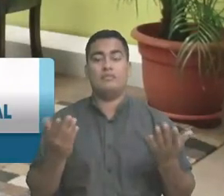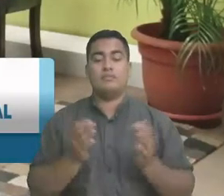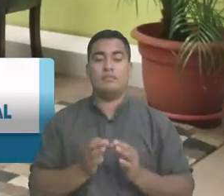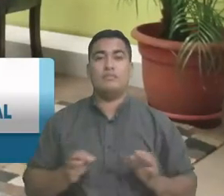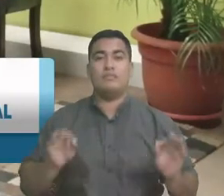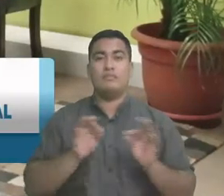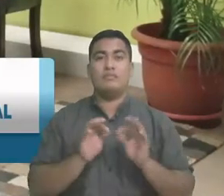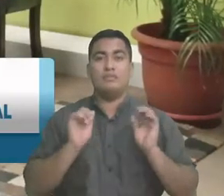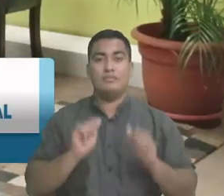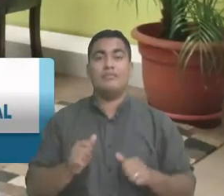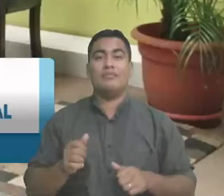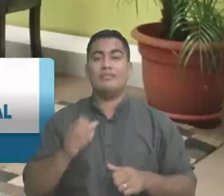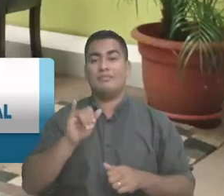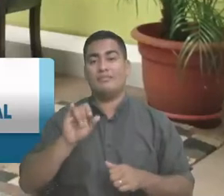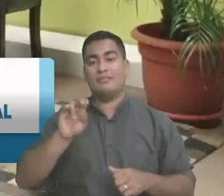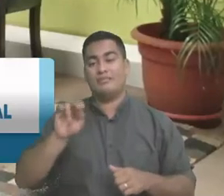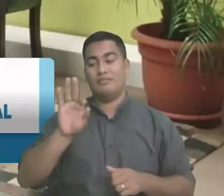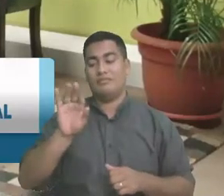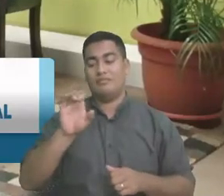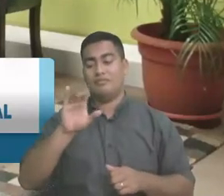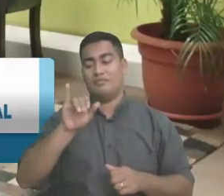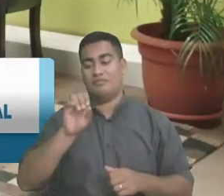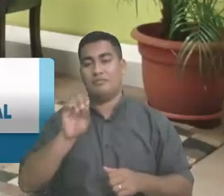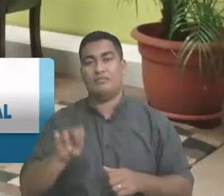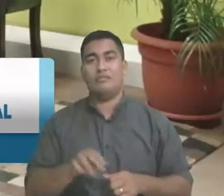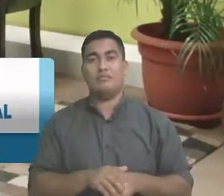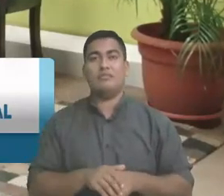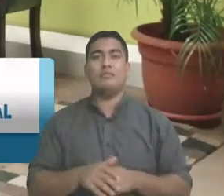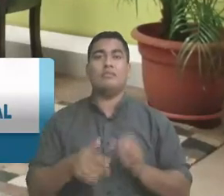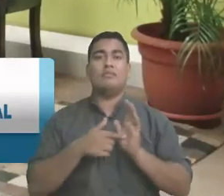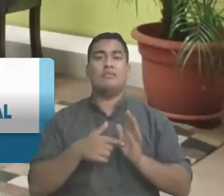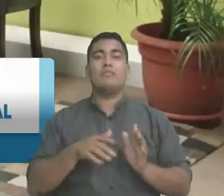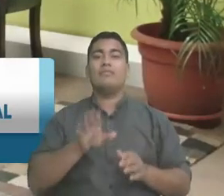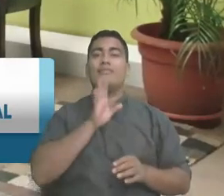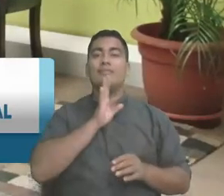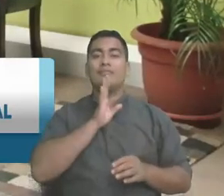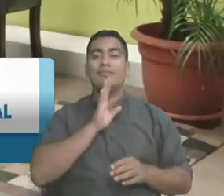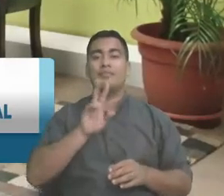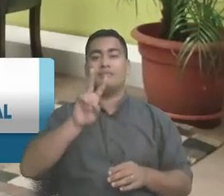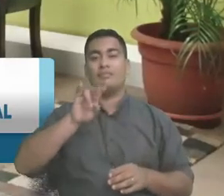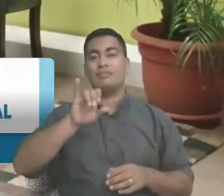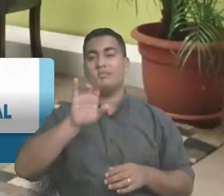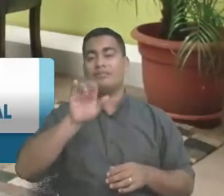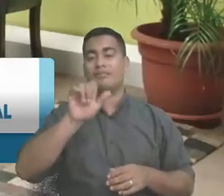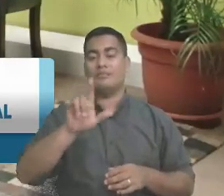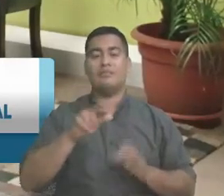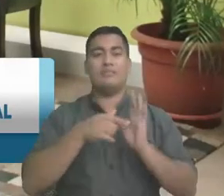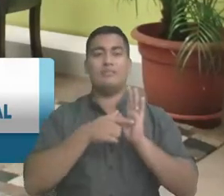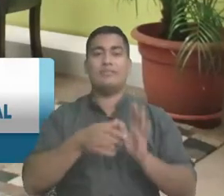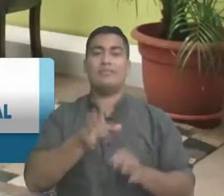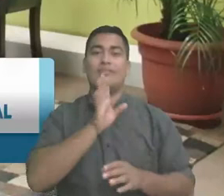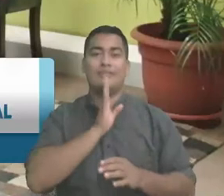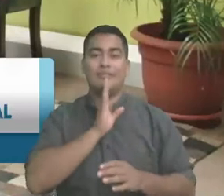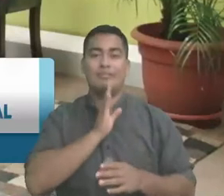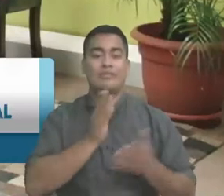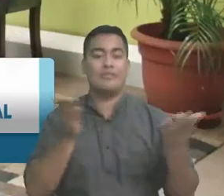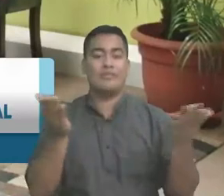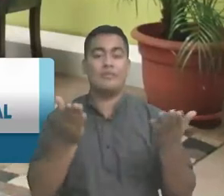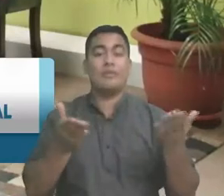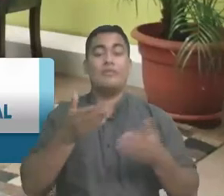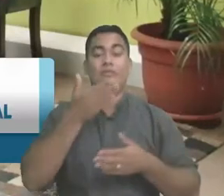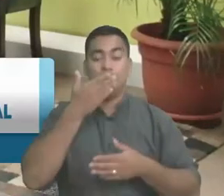proceso infeccioso. Ahora, hablemos, cuando hablamos también de lo viral, no solo nos referimos a los